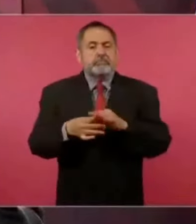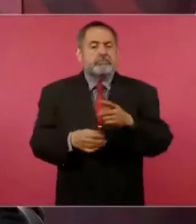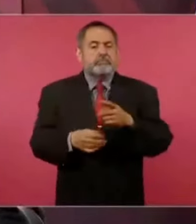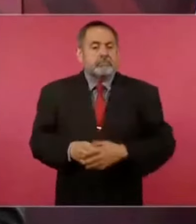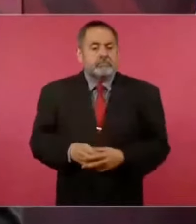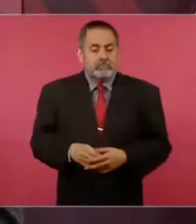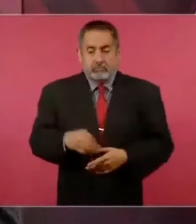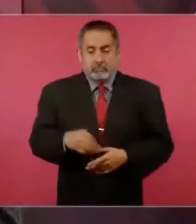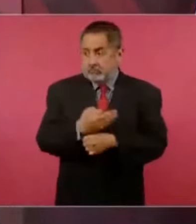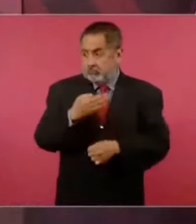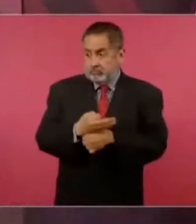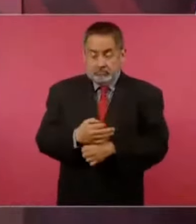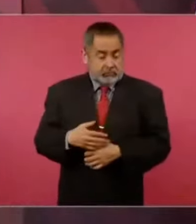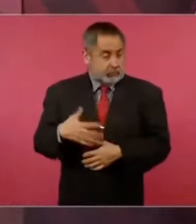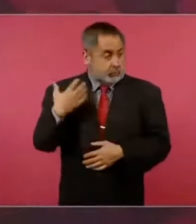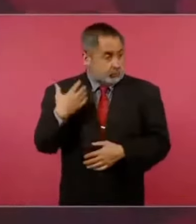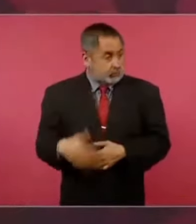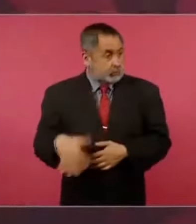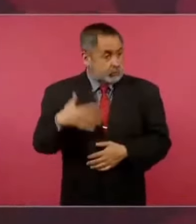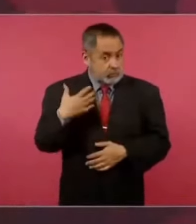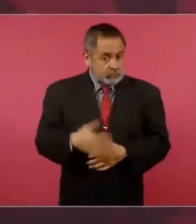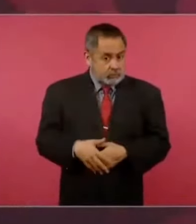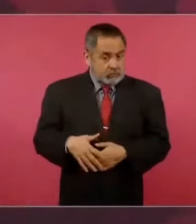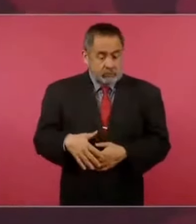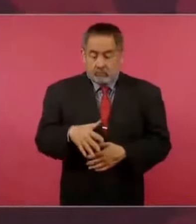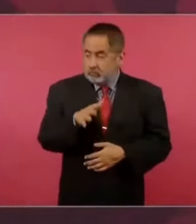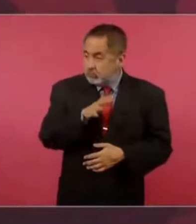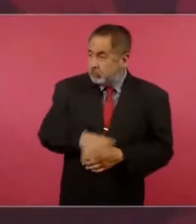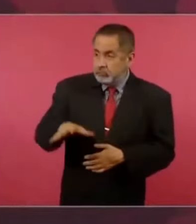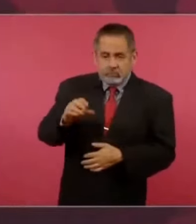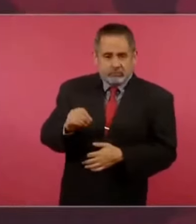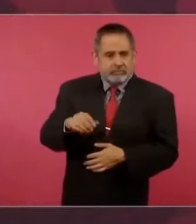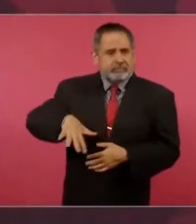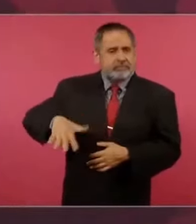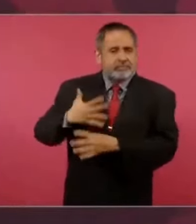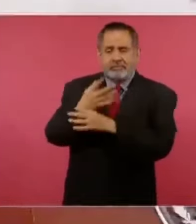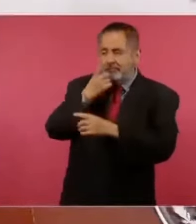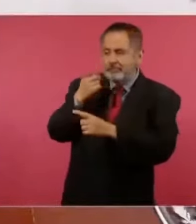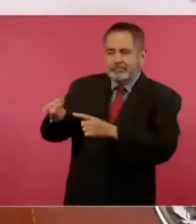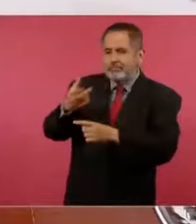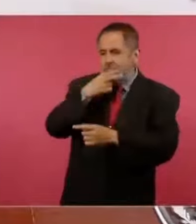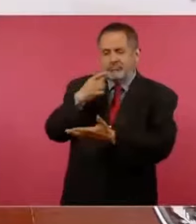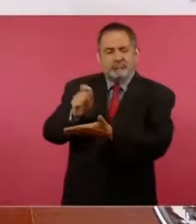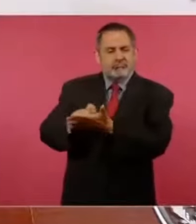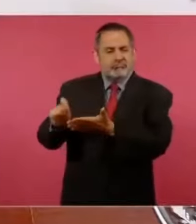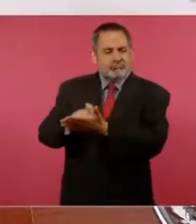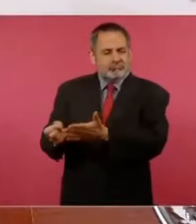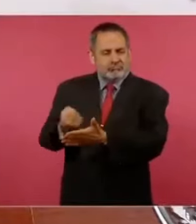Son tiempos, como decía un gran escritor,